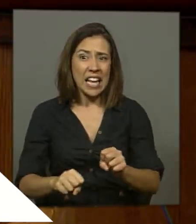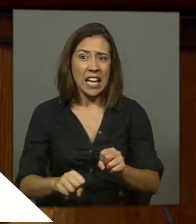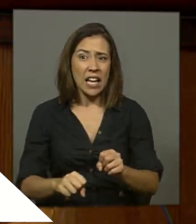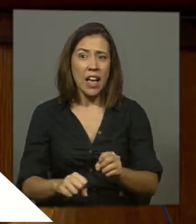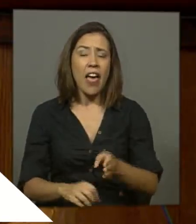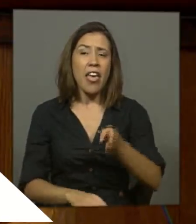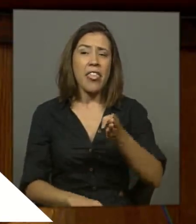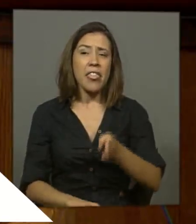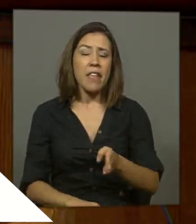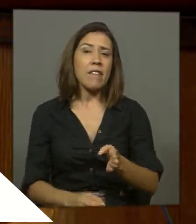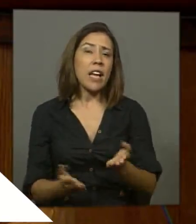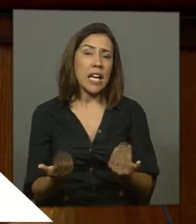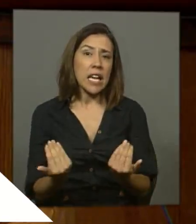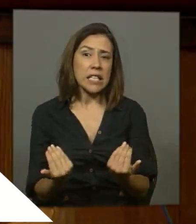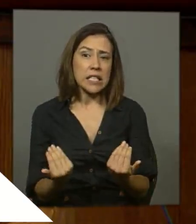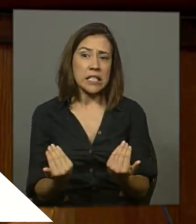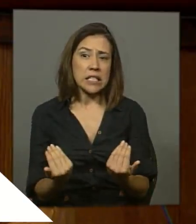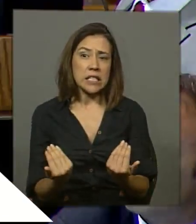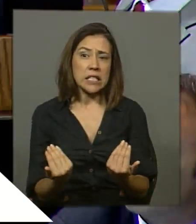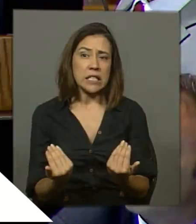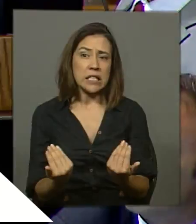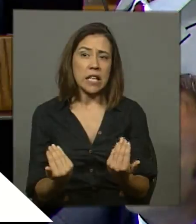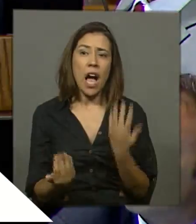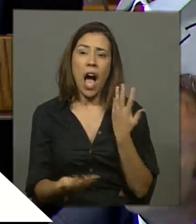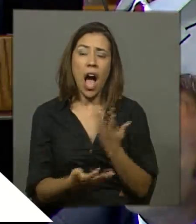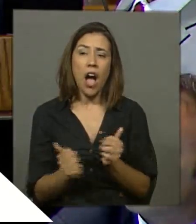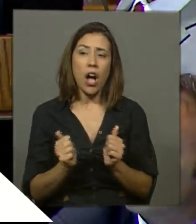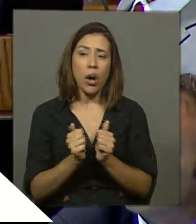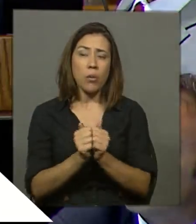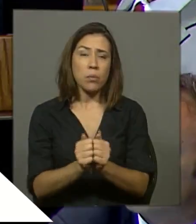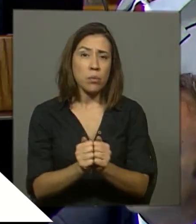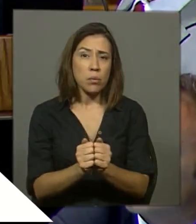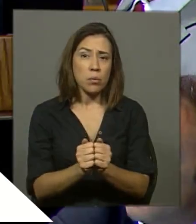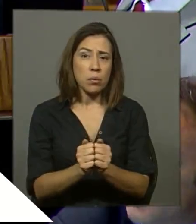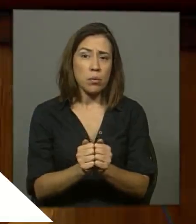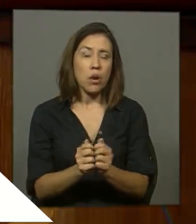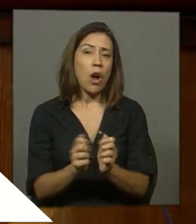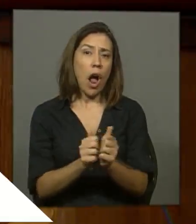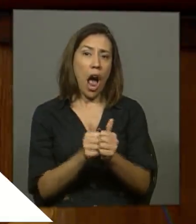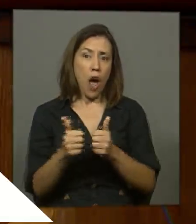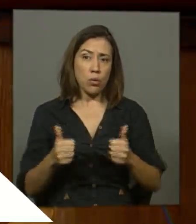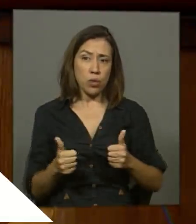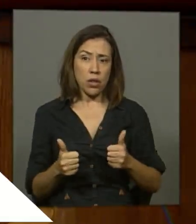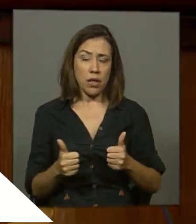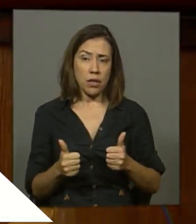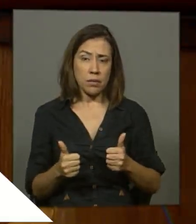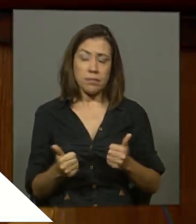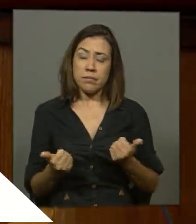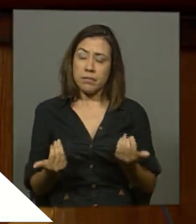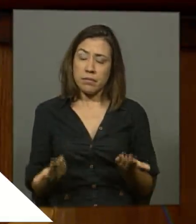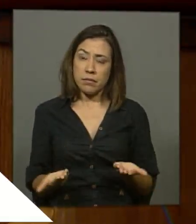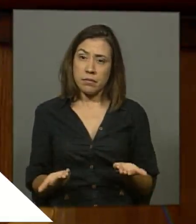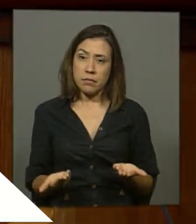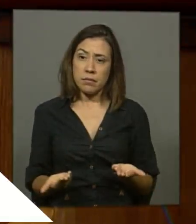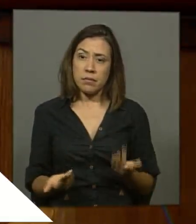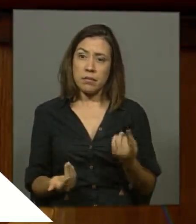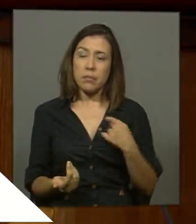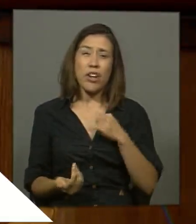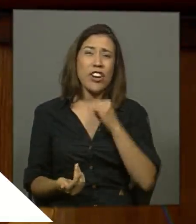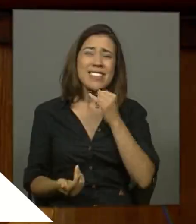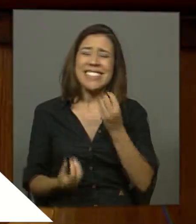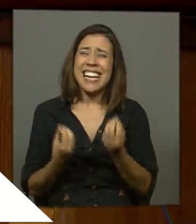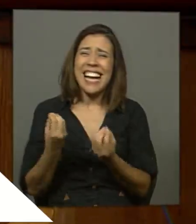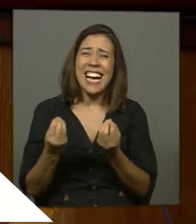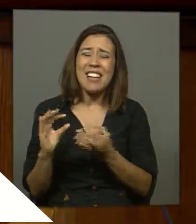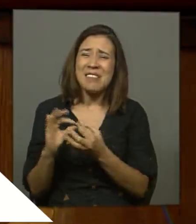debe necesita y tiene a su lado debe tener a su lado a la autoridad ahora bien qué tiene que